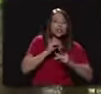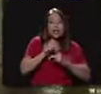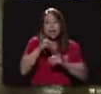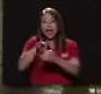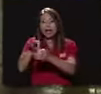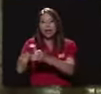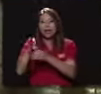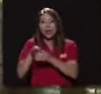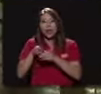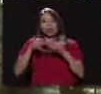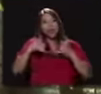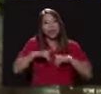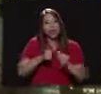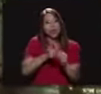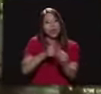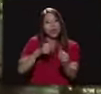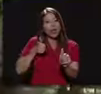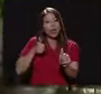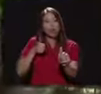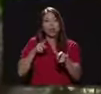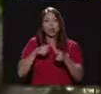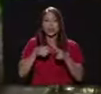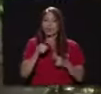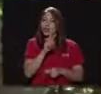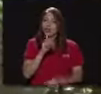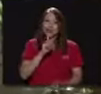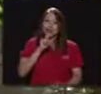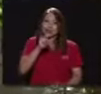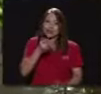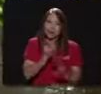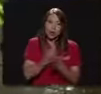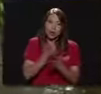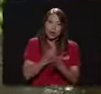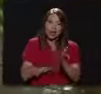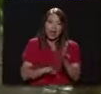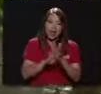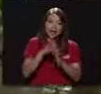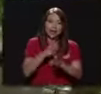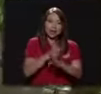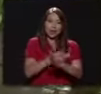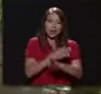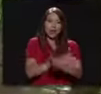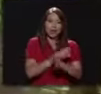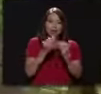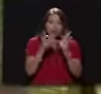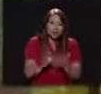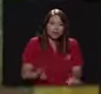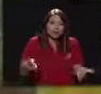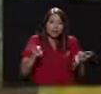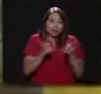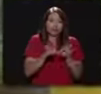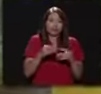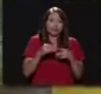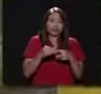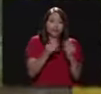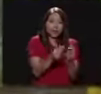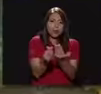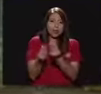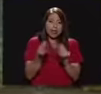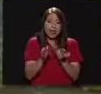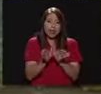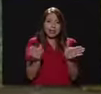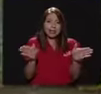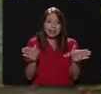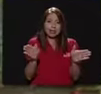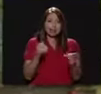sector agrícola, aún permanecen muy rezagados. Entonces tampoco es cierto que la economía haya mejorado sustancialmente la productividad de